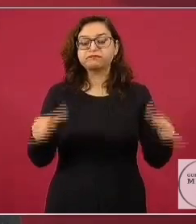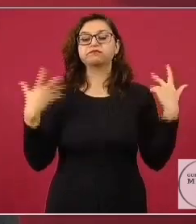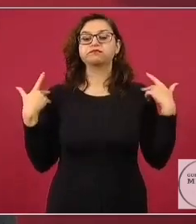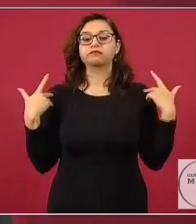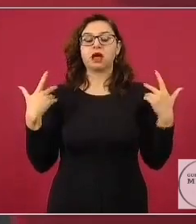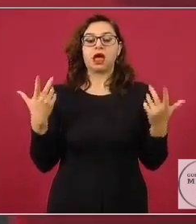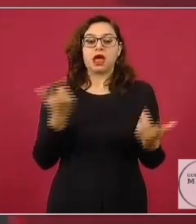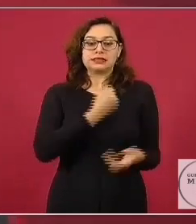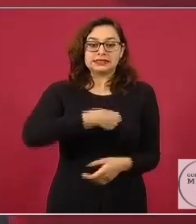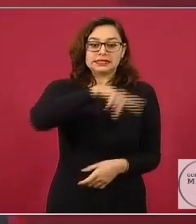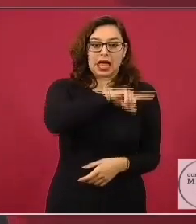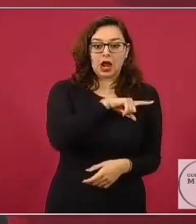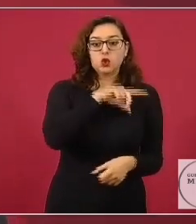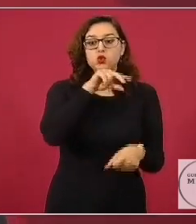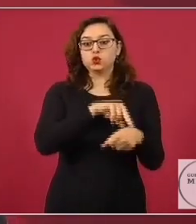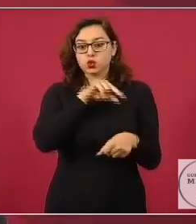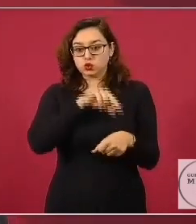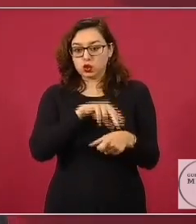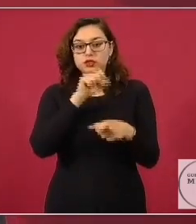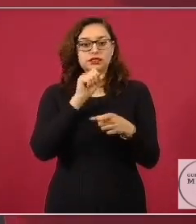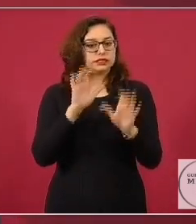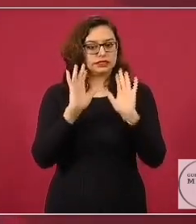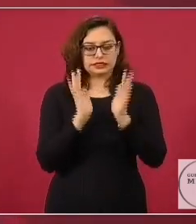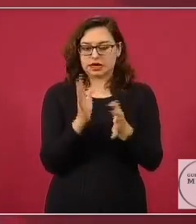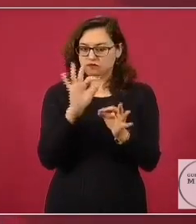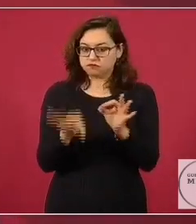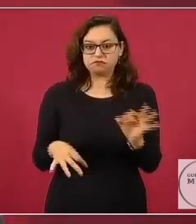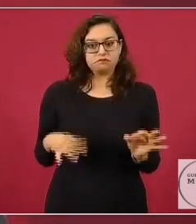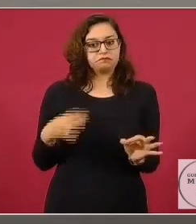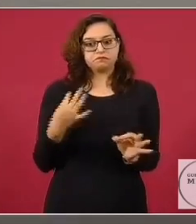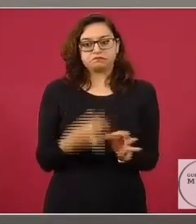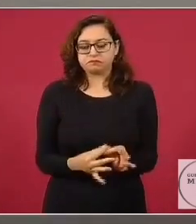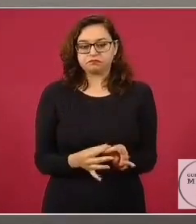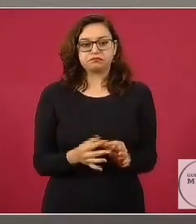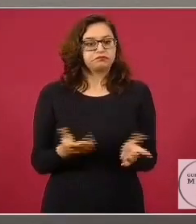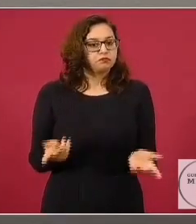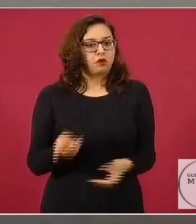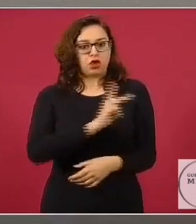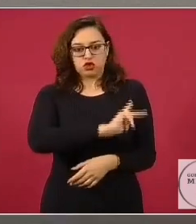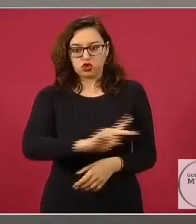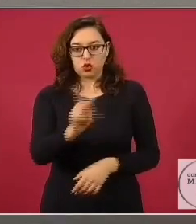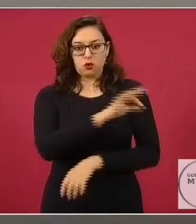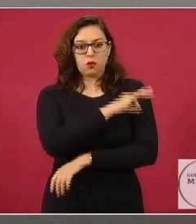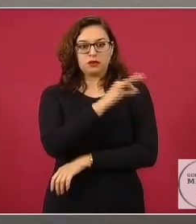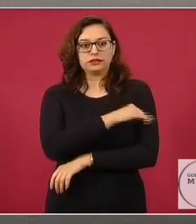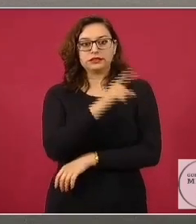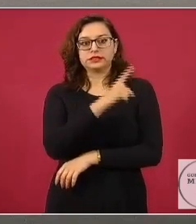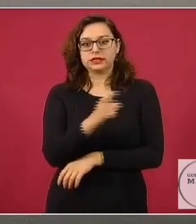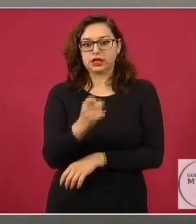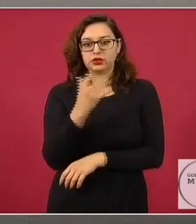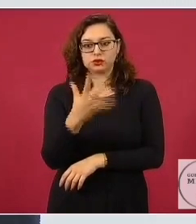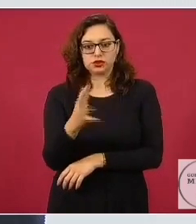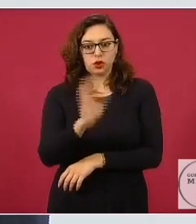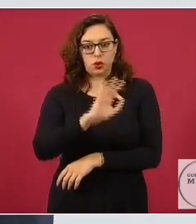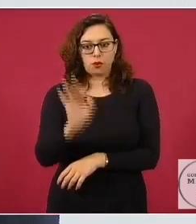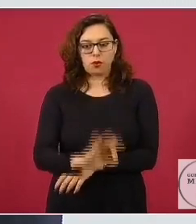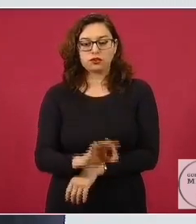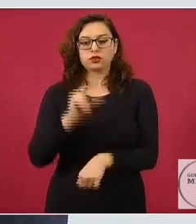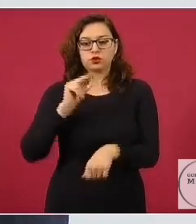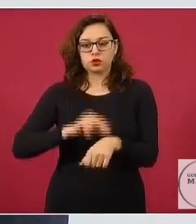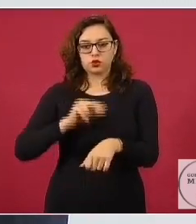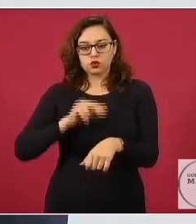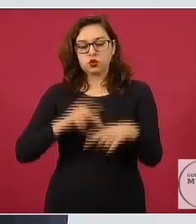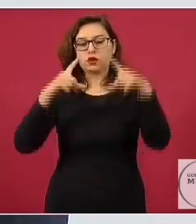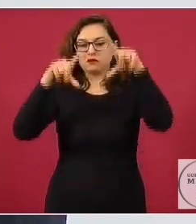meta, como lo mencionamos la semana pasada, excediendo incluso la expectativa con 105%